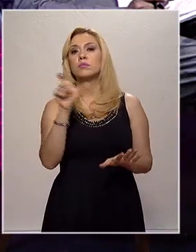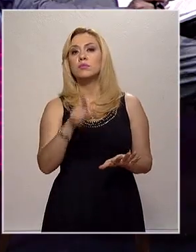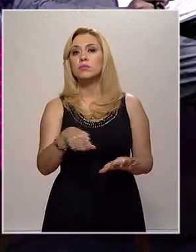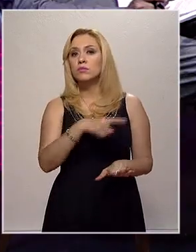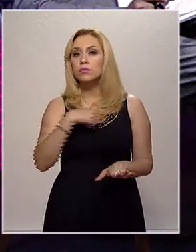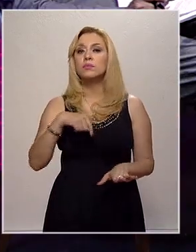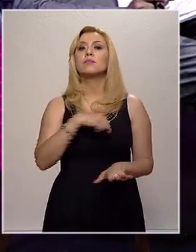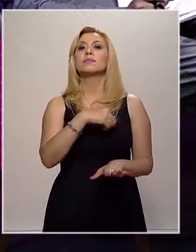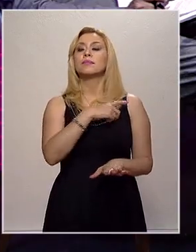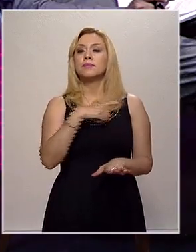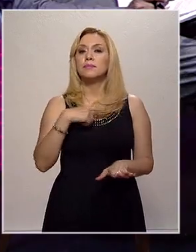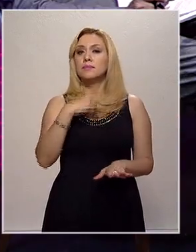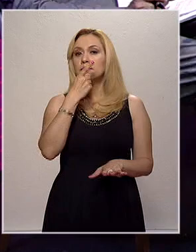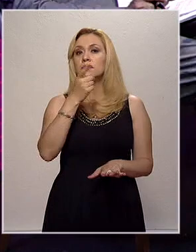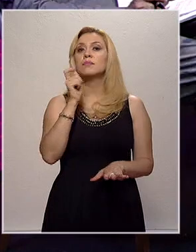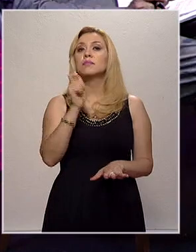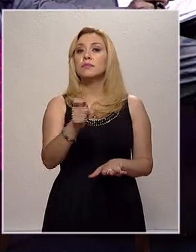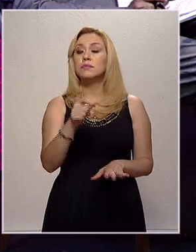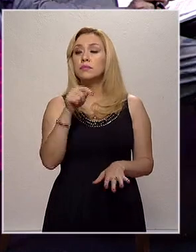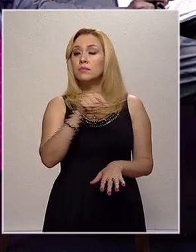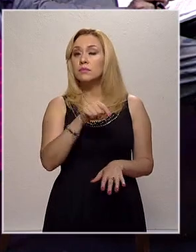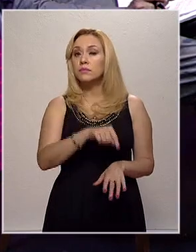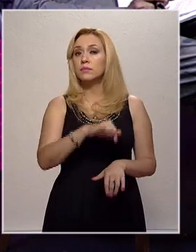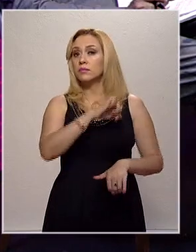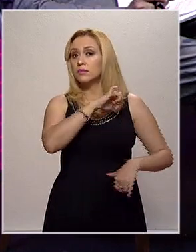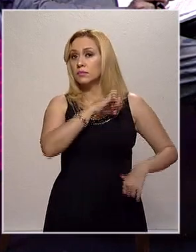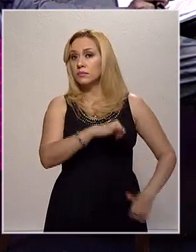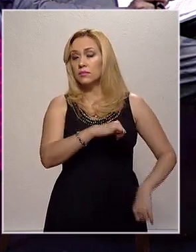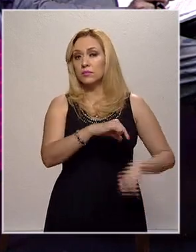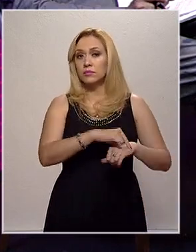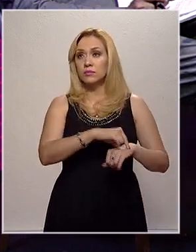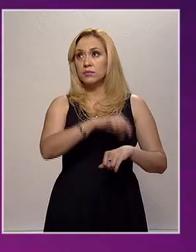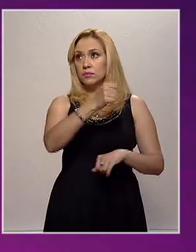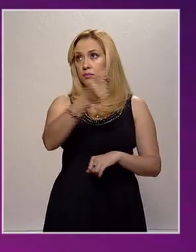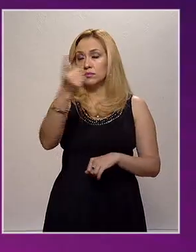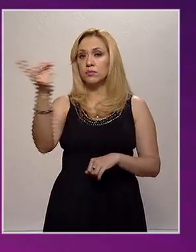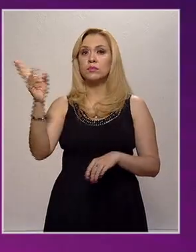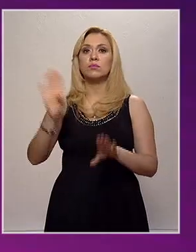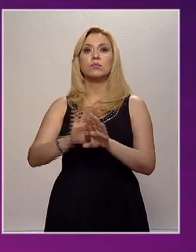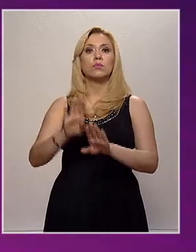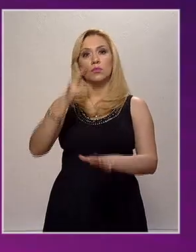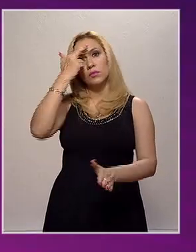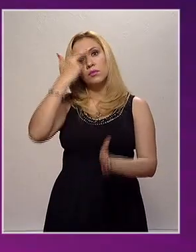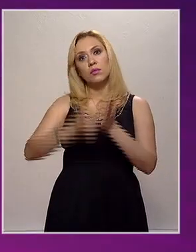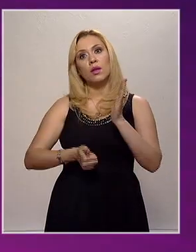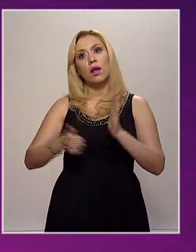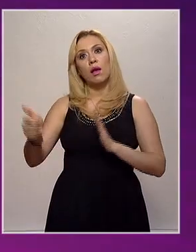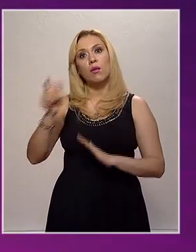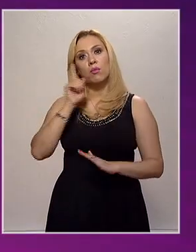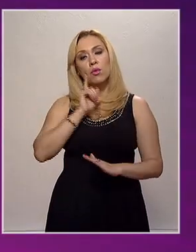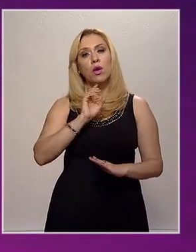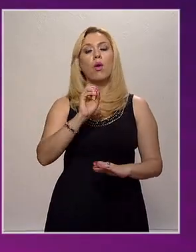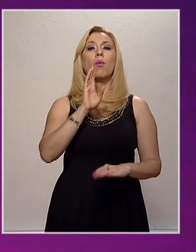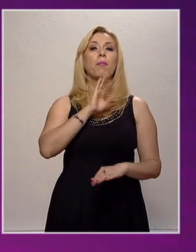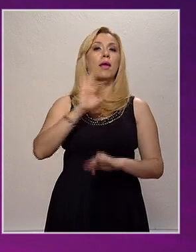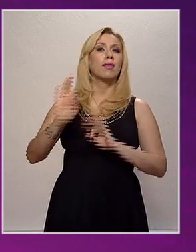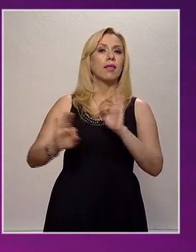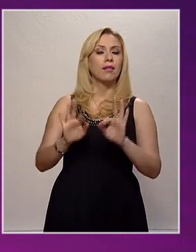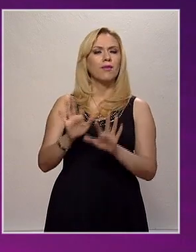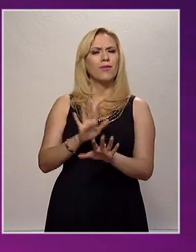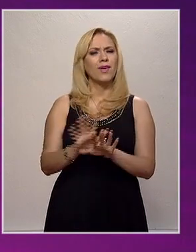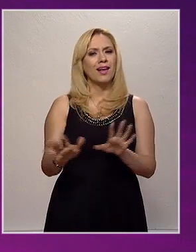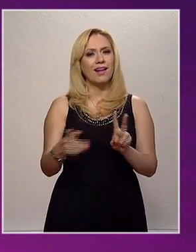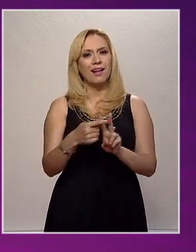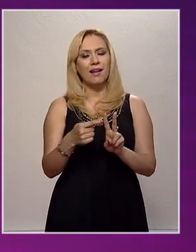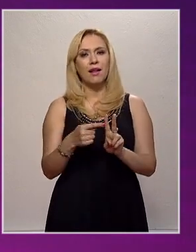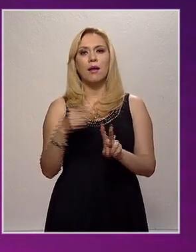que puntualizar es cuando estas conductas de las autoridades de salud se traducen en una violación a la mujer y en un maltrato y ya les causó daño a ella o a